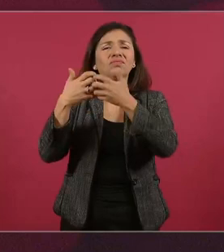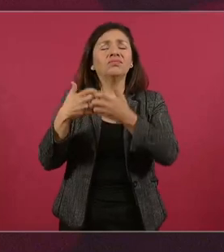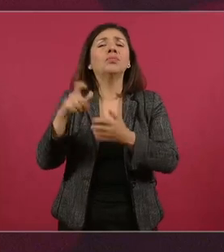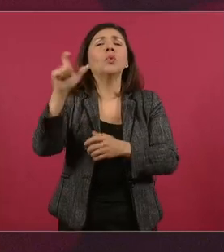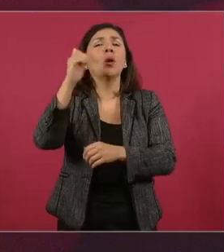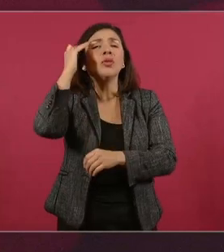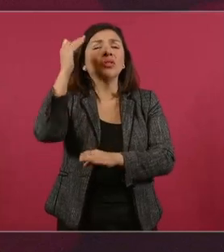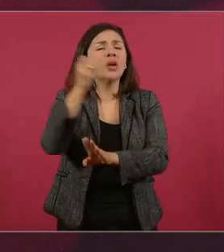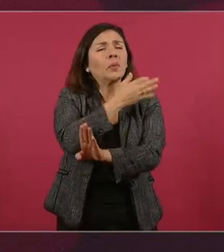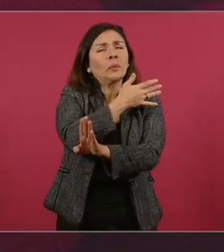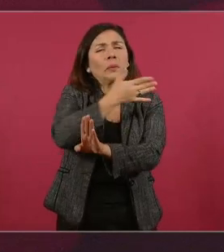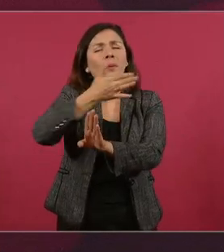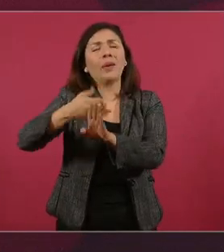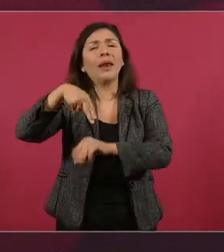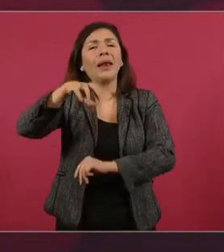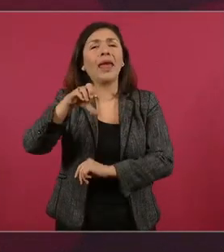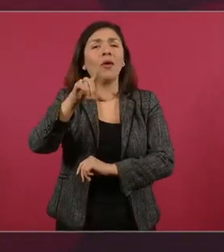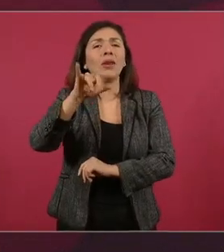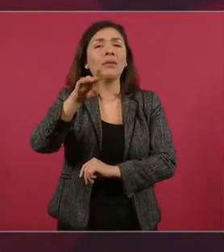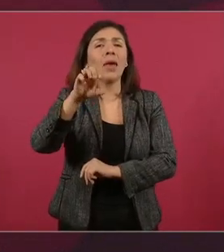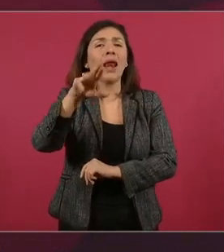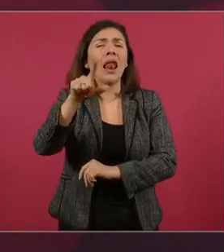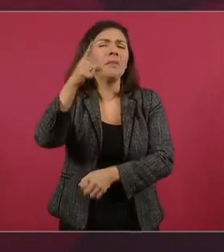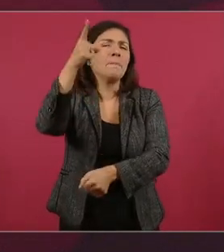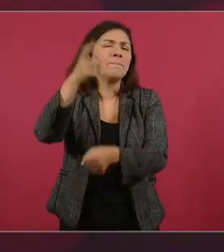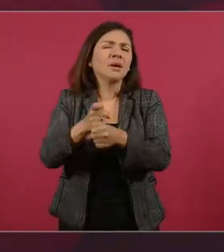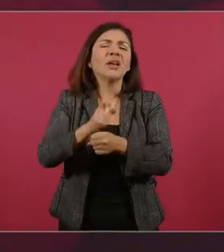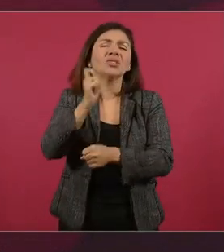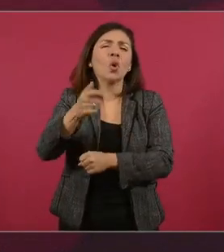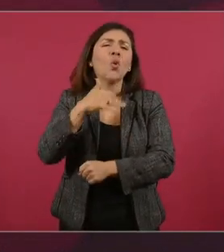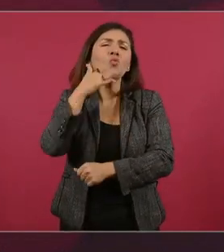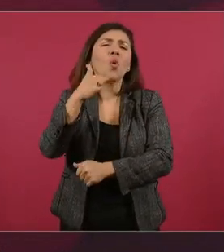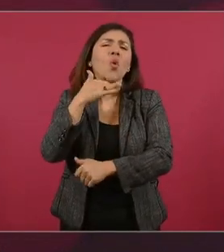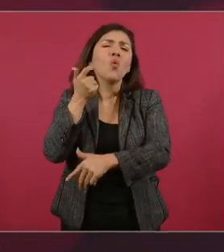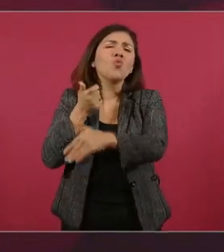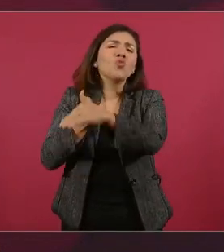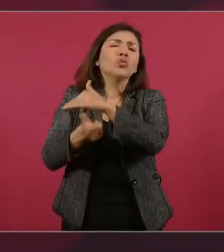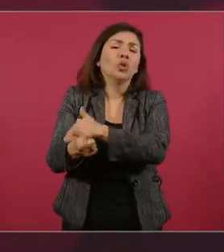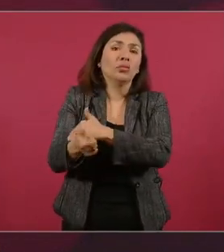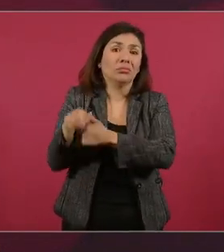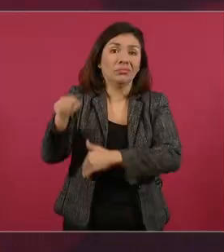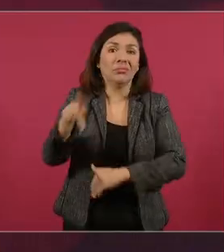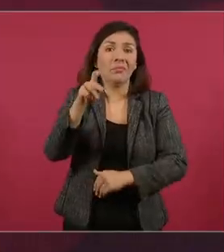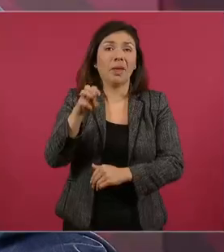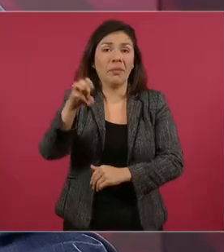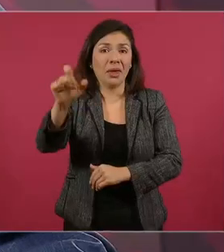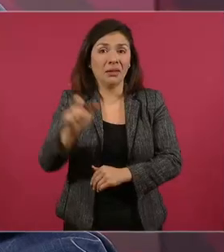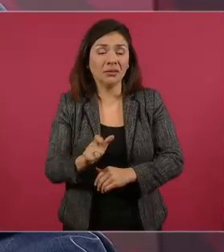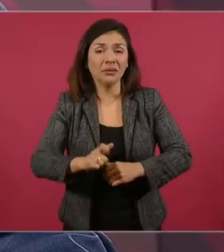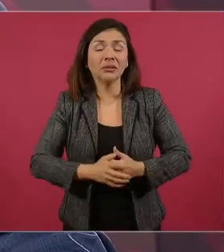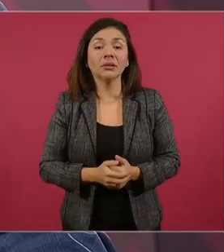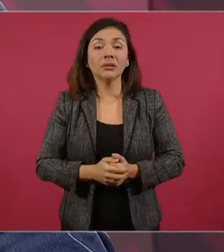neoliberal, la corrupción en Pemex.